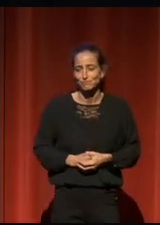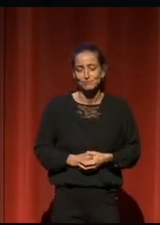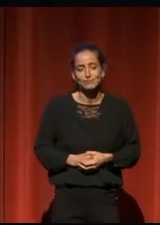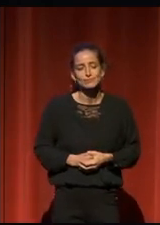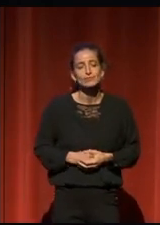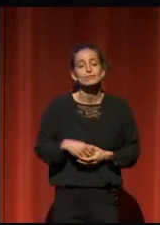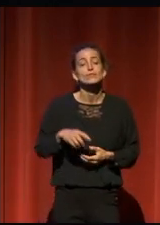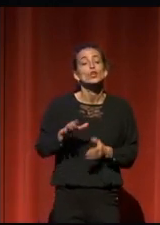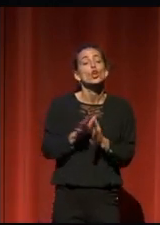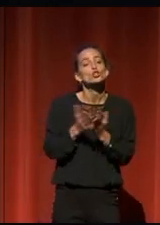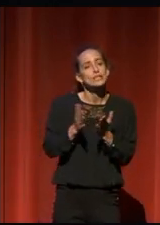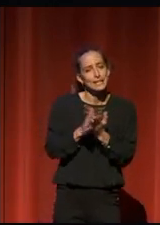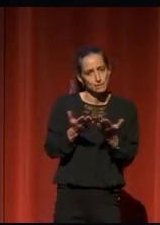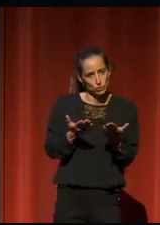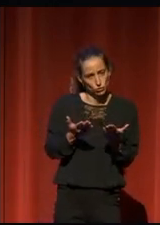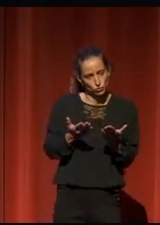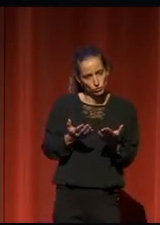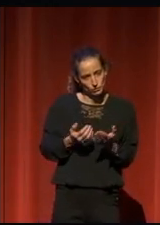Los libros